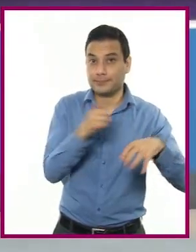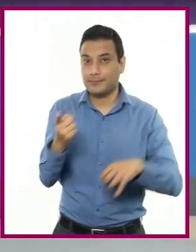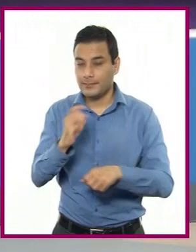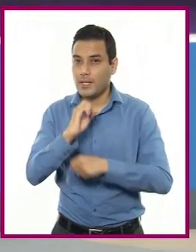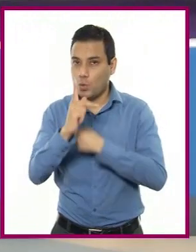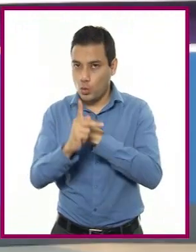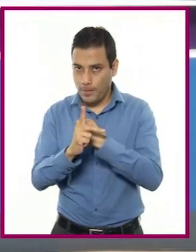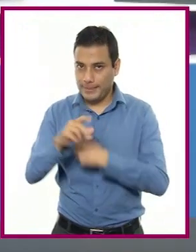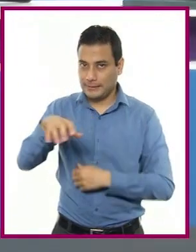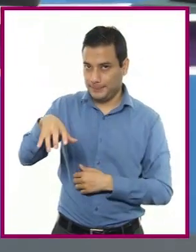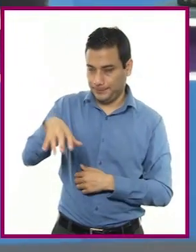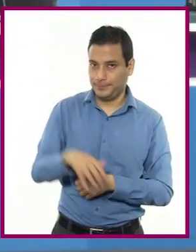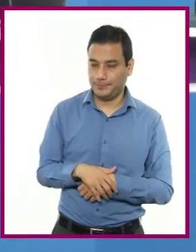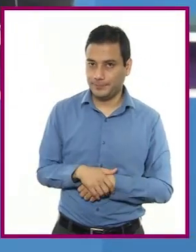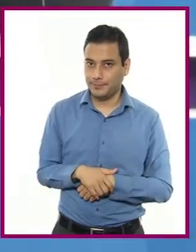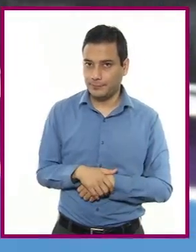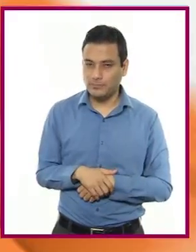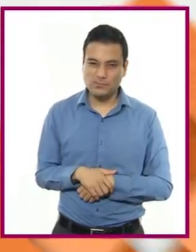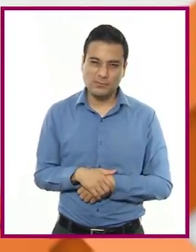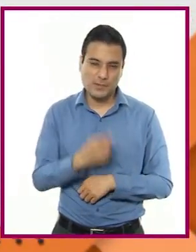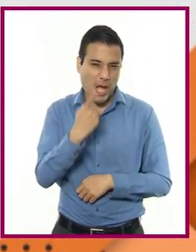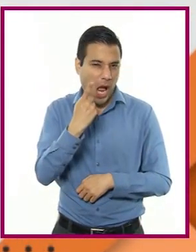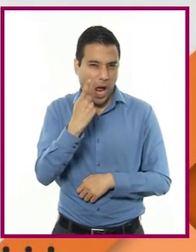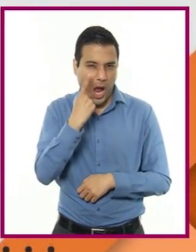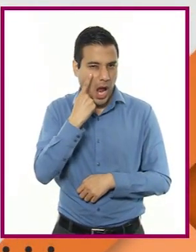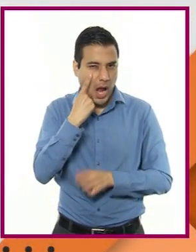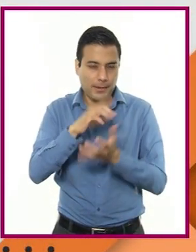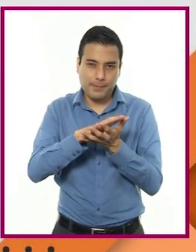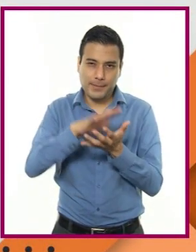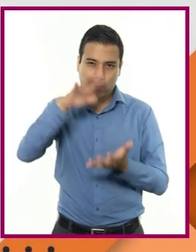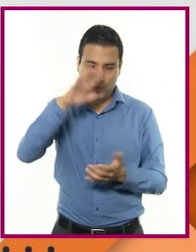europeos, principalmente españoles.